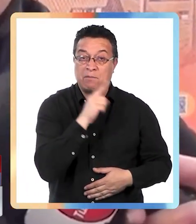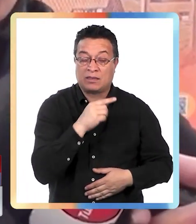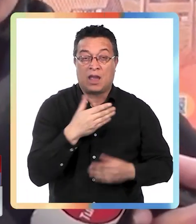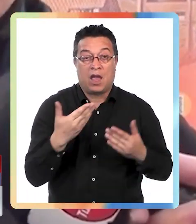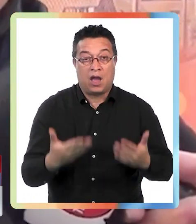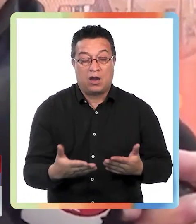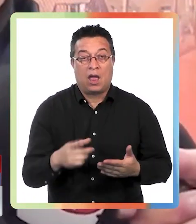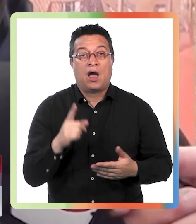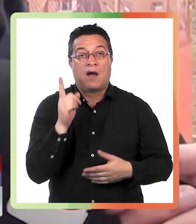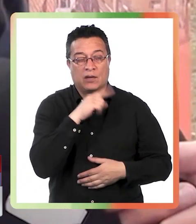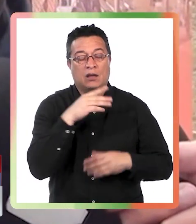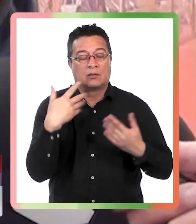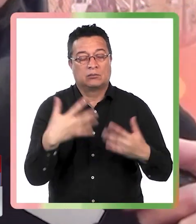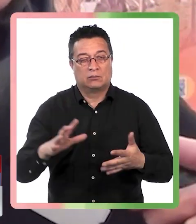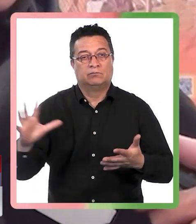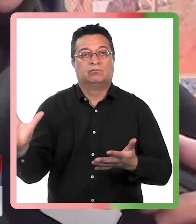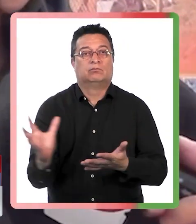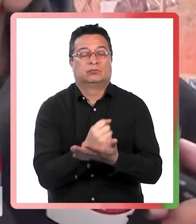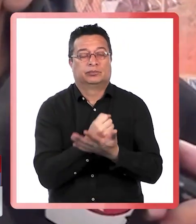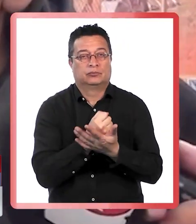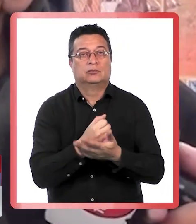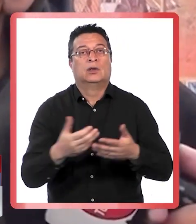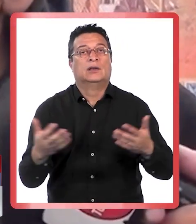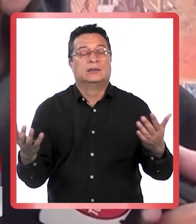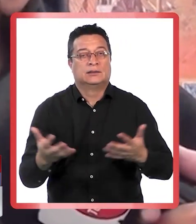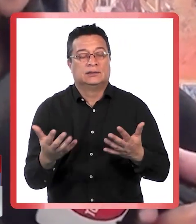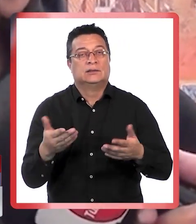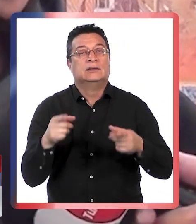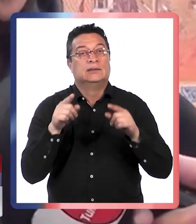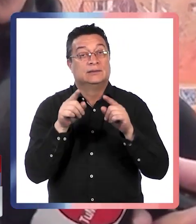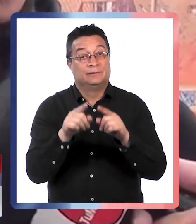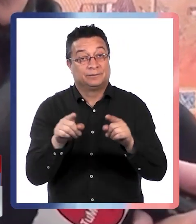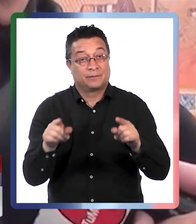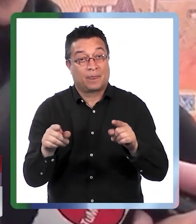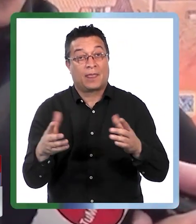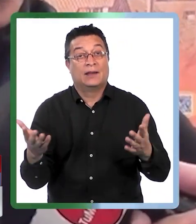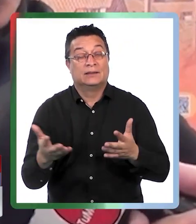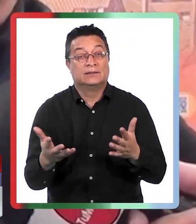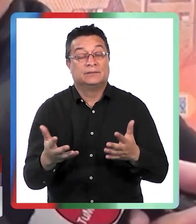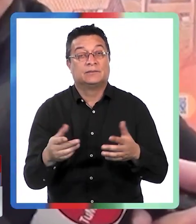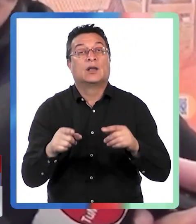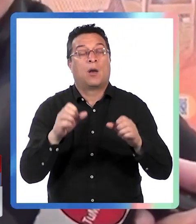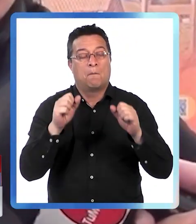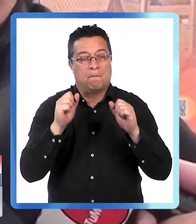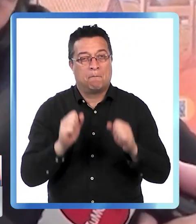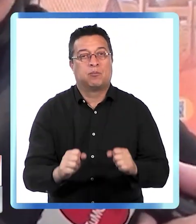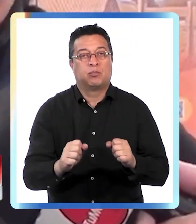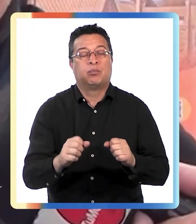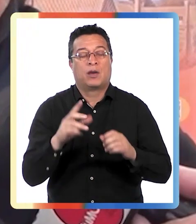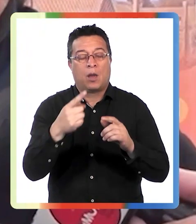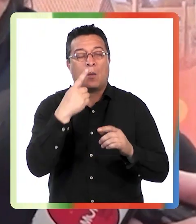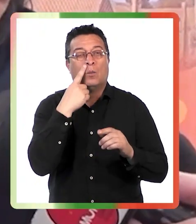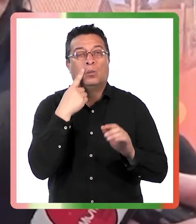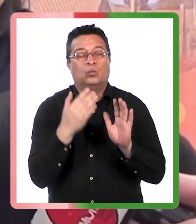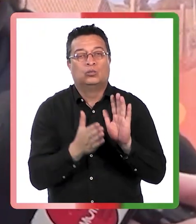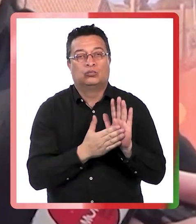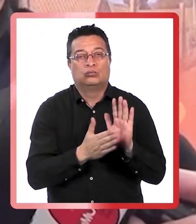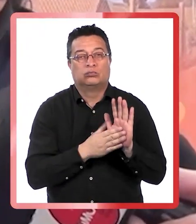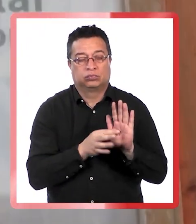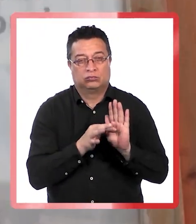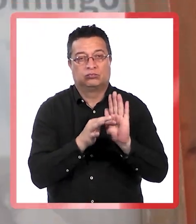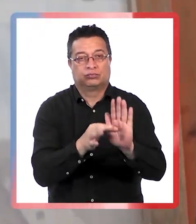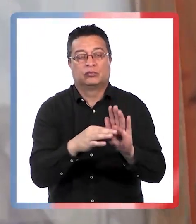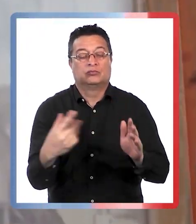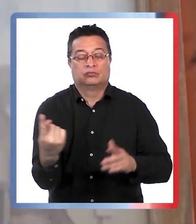finalmente estamos logrando de que se pueda evidenciar lo